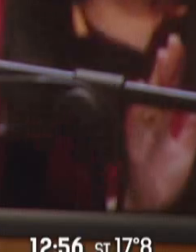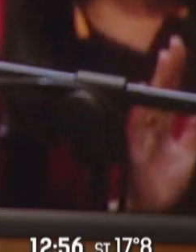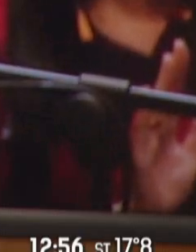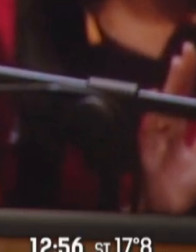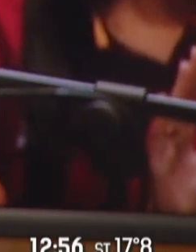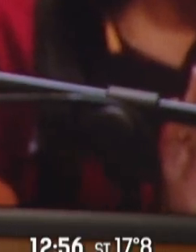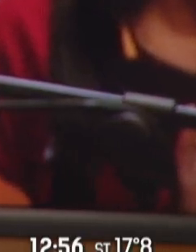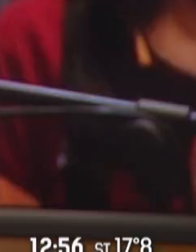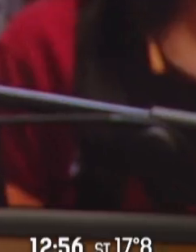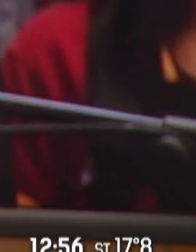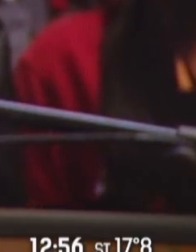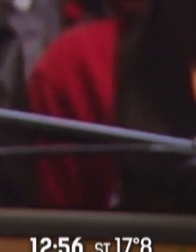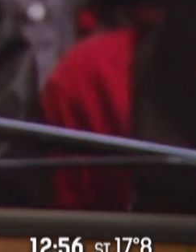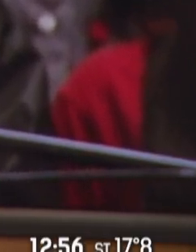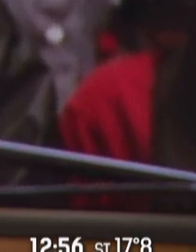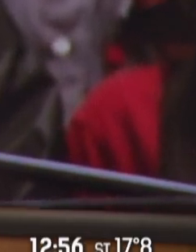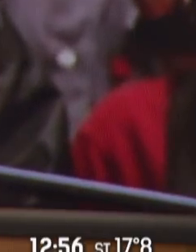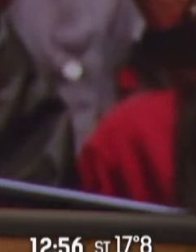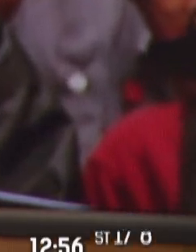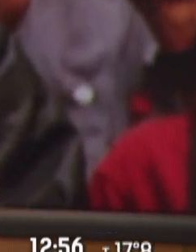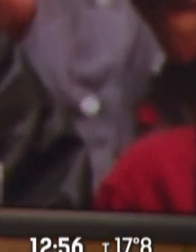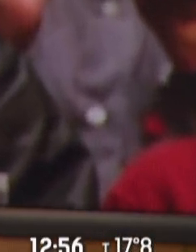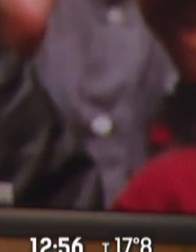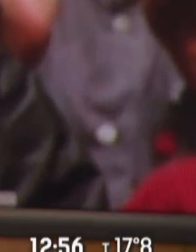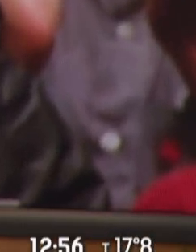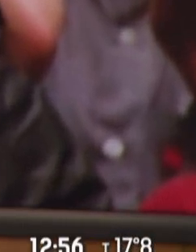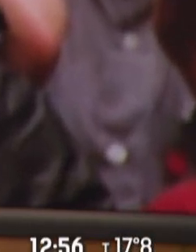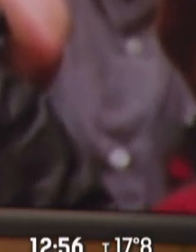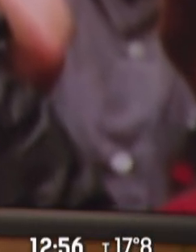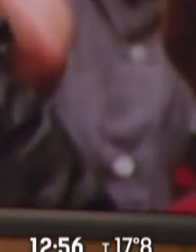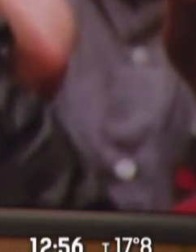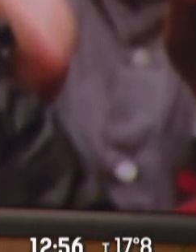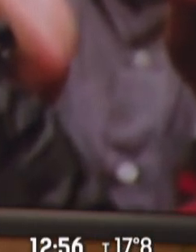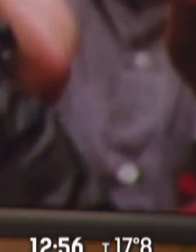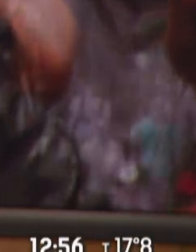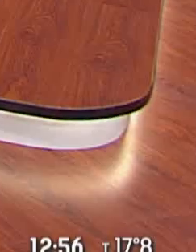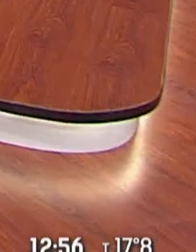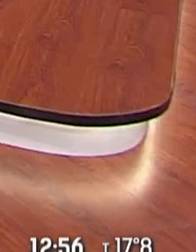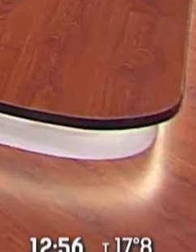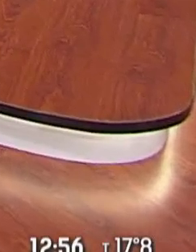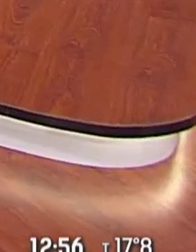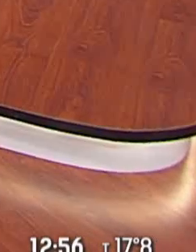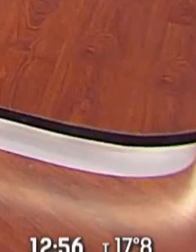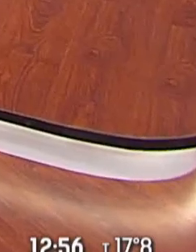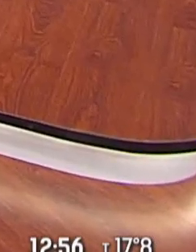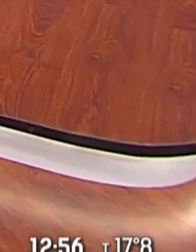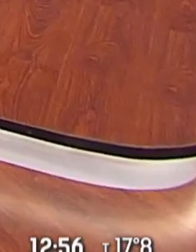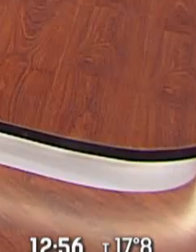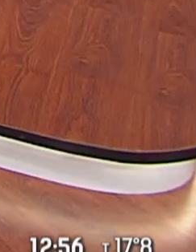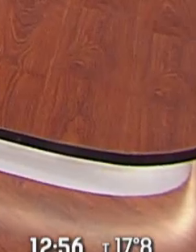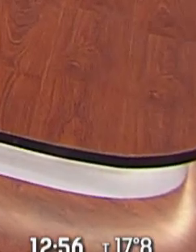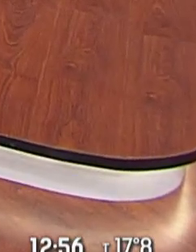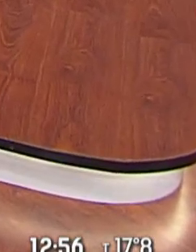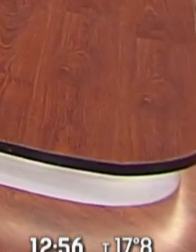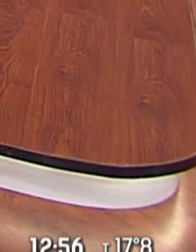por estar con nosotros. Pablo es jefe de redacción de Nueva Sociedad, de la revista Nueva Sociedad. Ya estuviste varias veces en nuestro programa. Gracias por acompañarnos. Gracias a ustedes